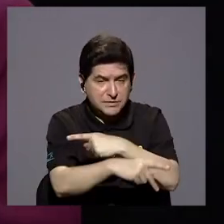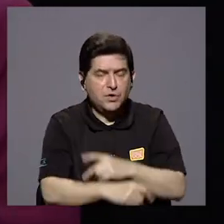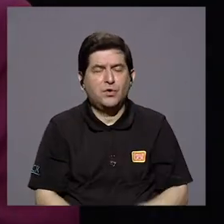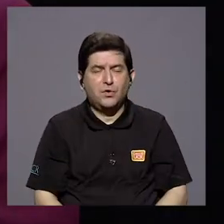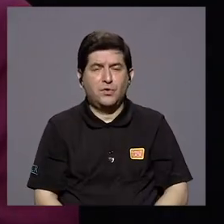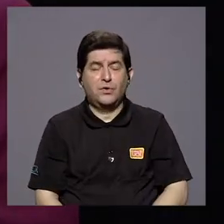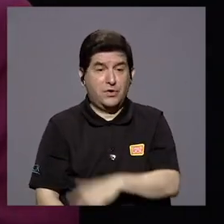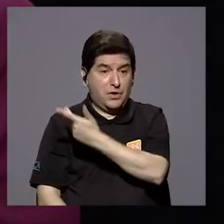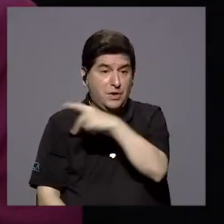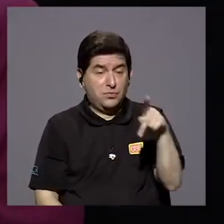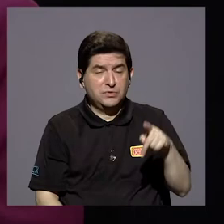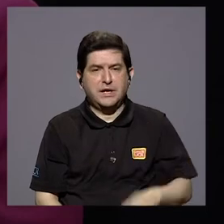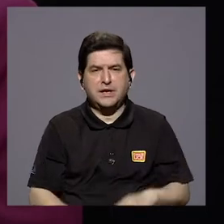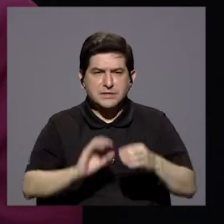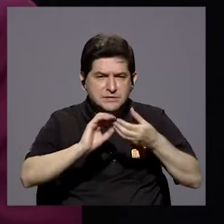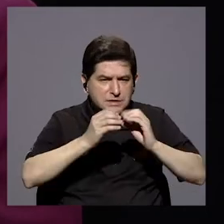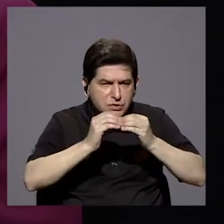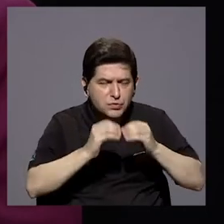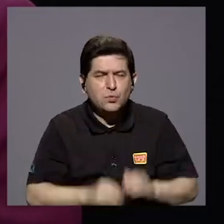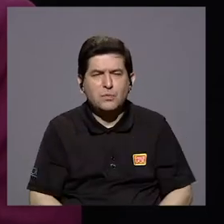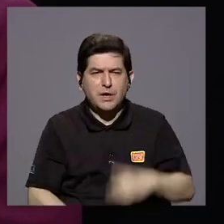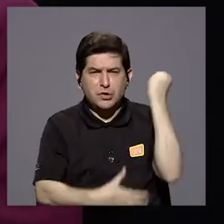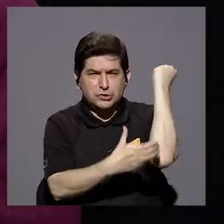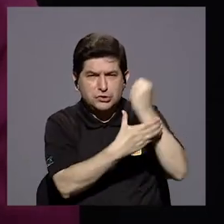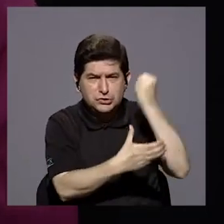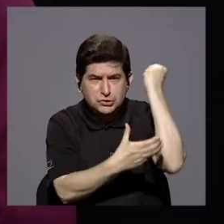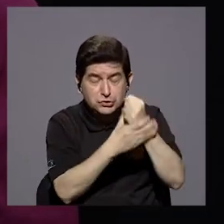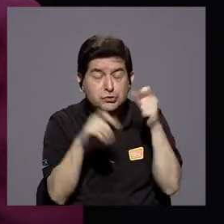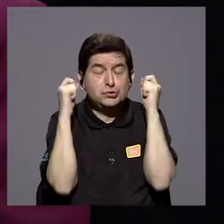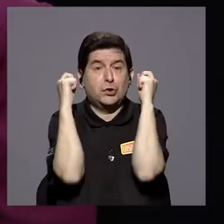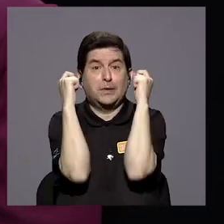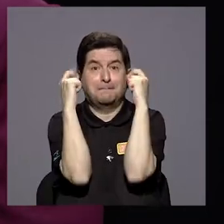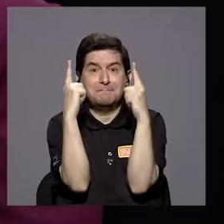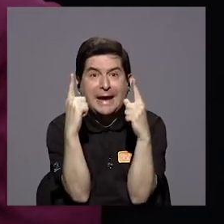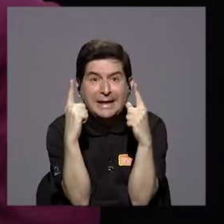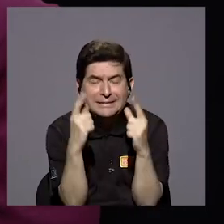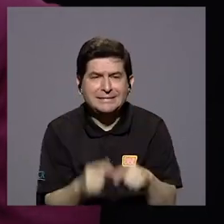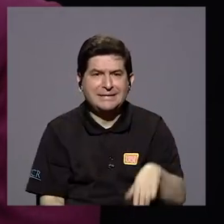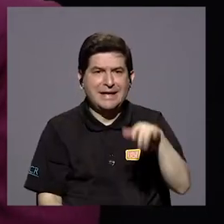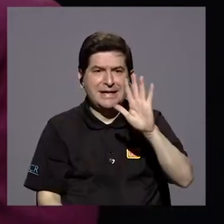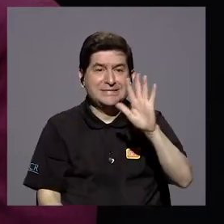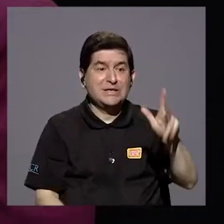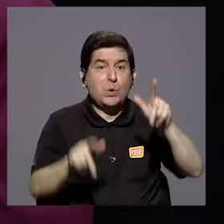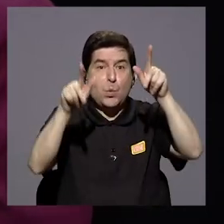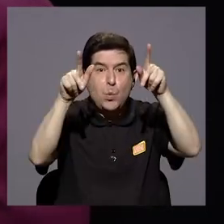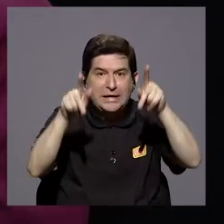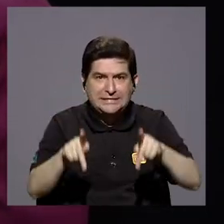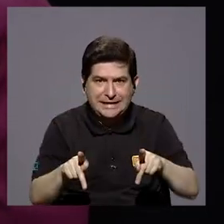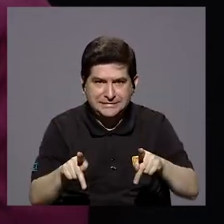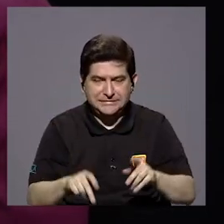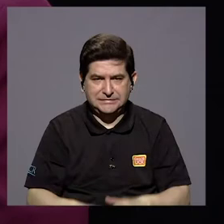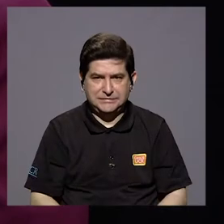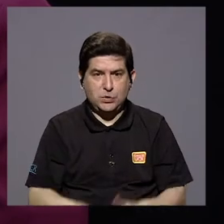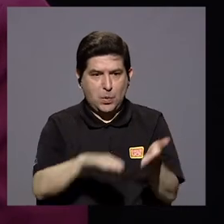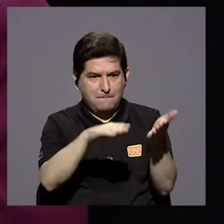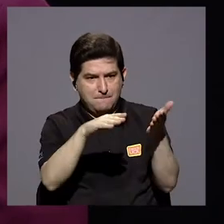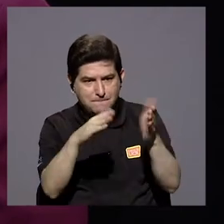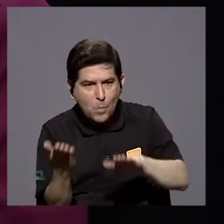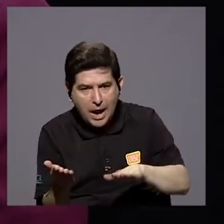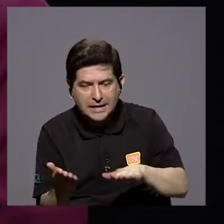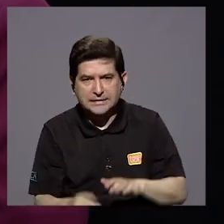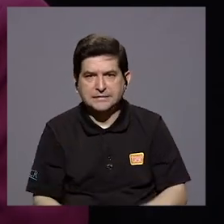una tasa de homicidio que lo oí ayer en televisión, que es impresionante. 55 personas han